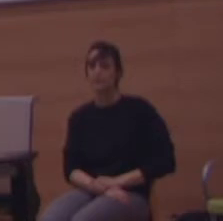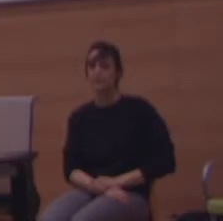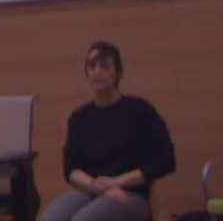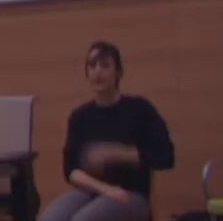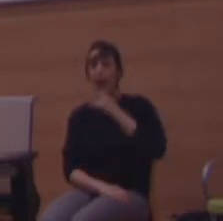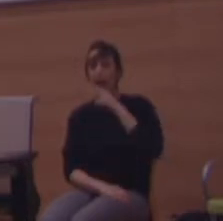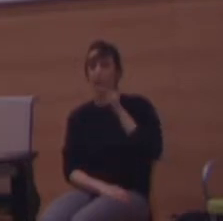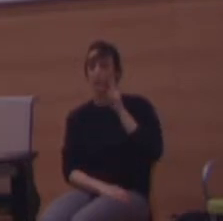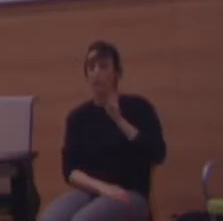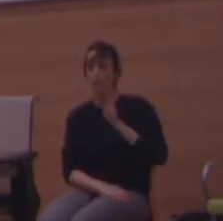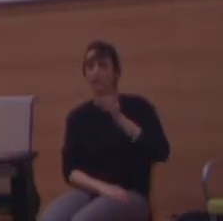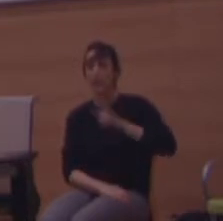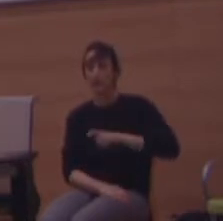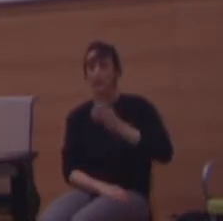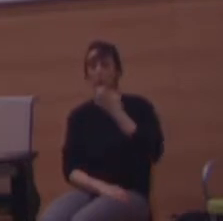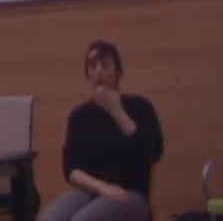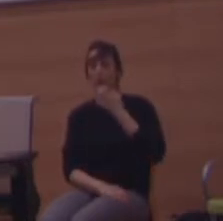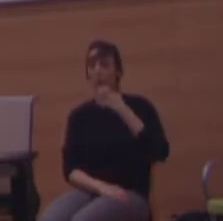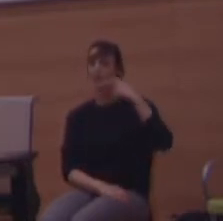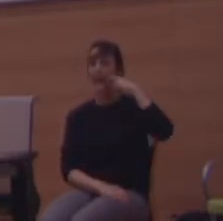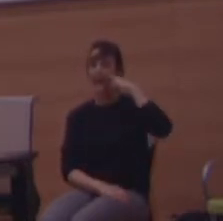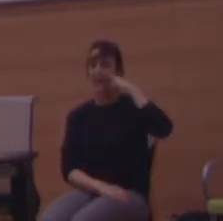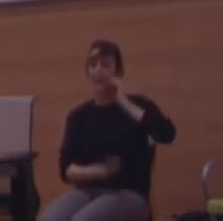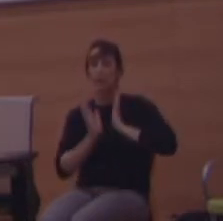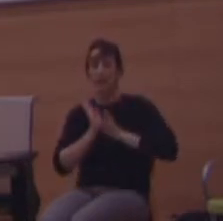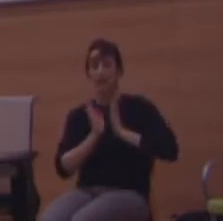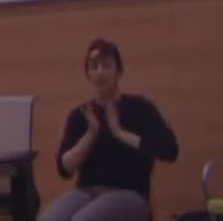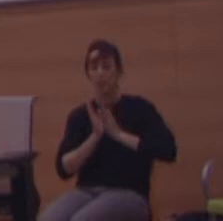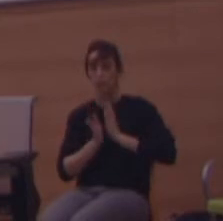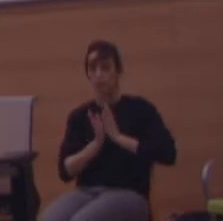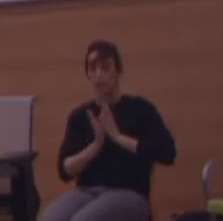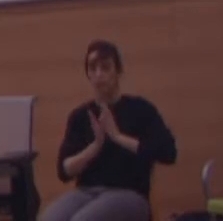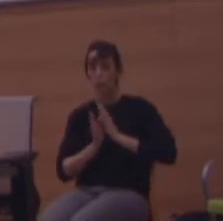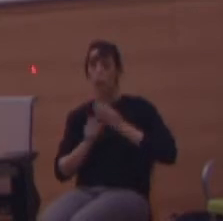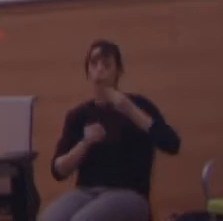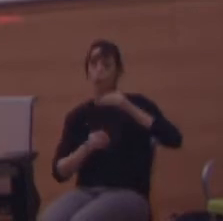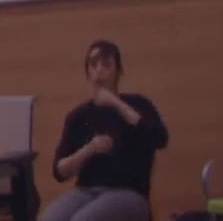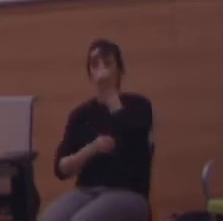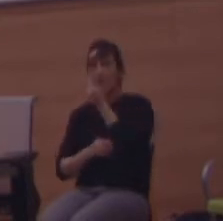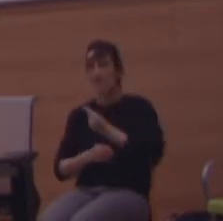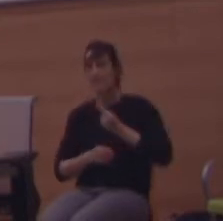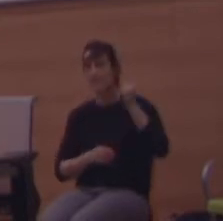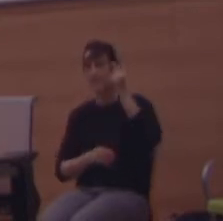Vamos a ver también que está el calzado terapéutico, su diseño va a ir